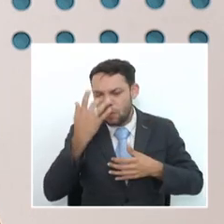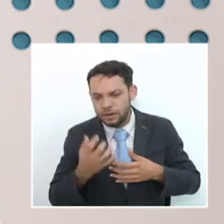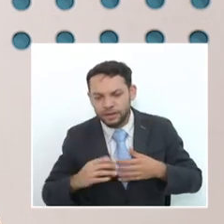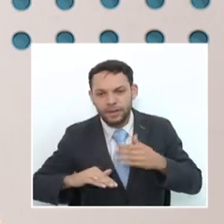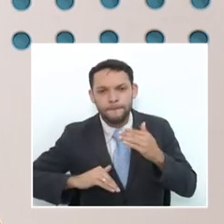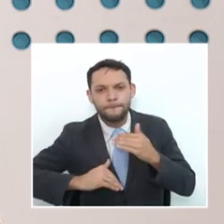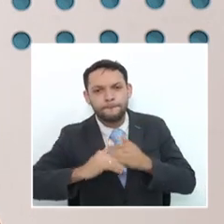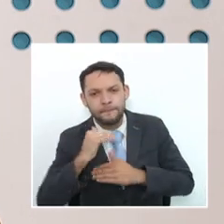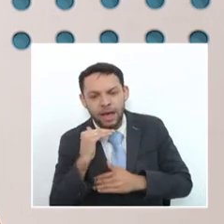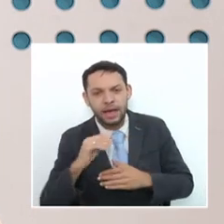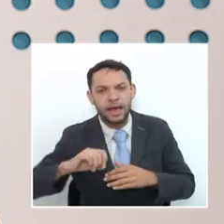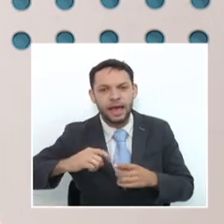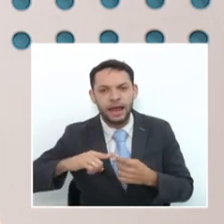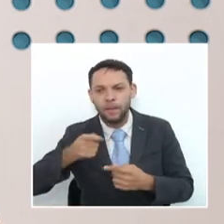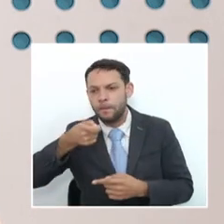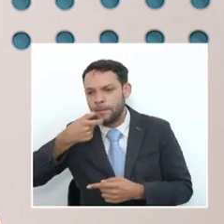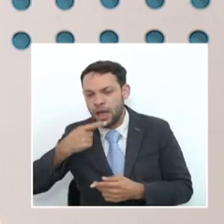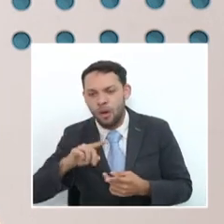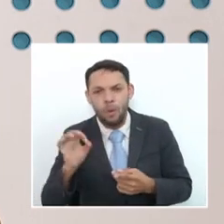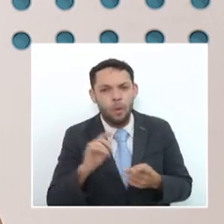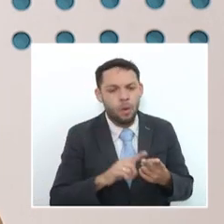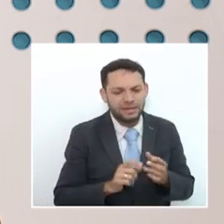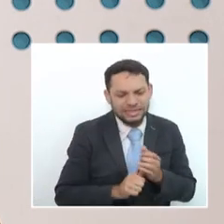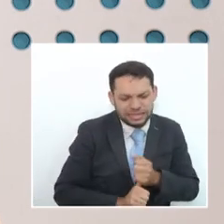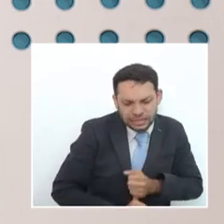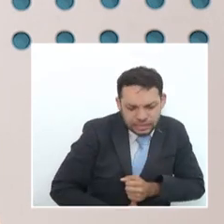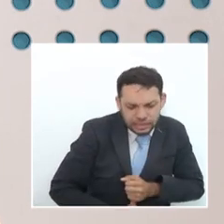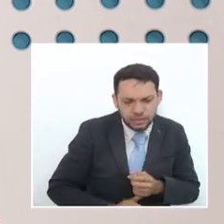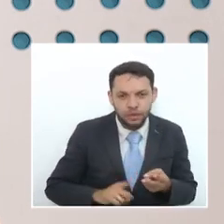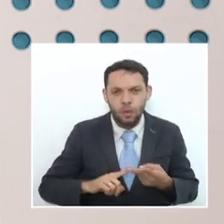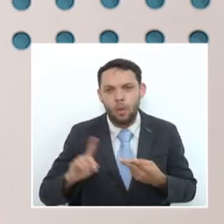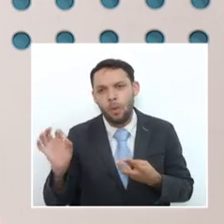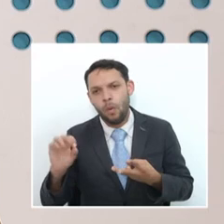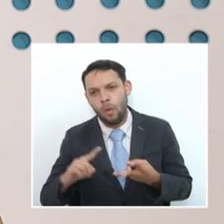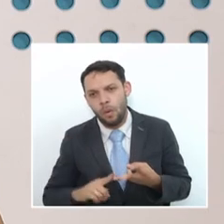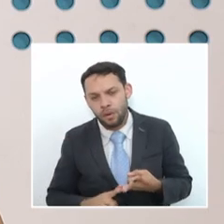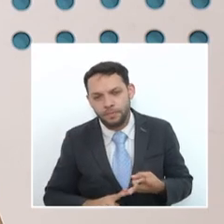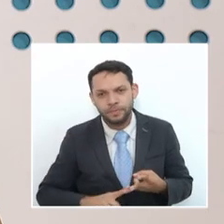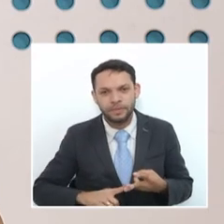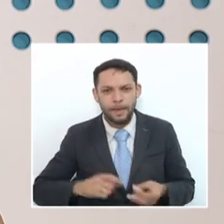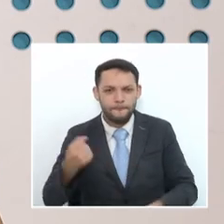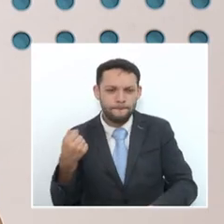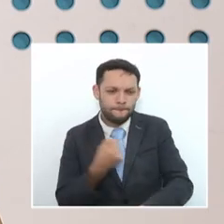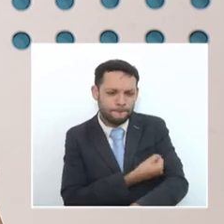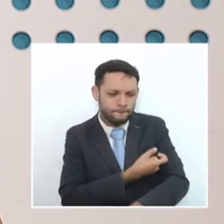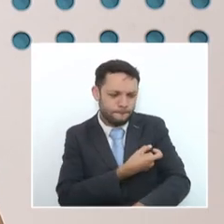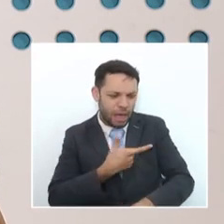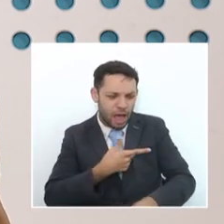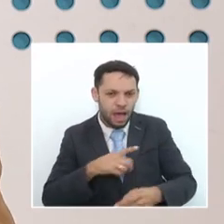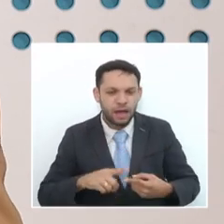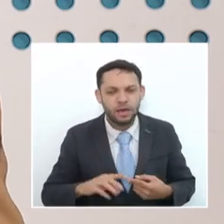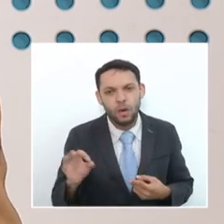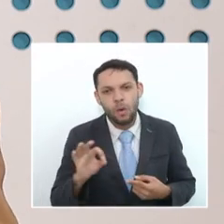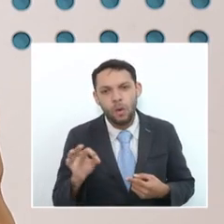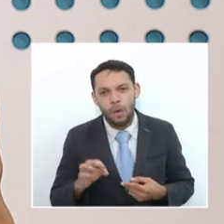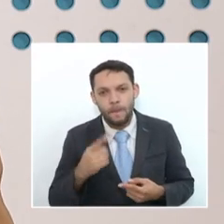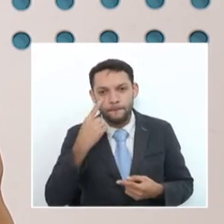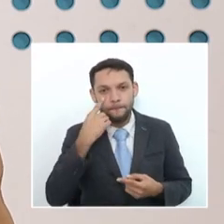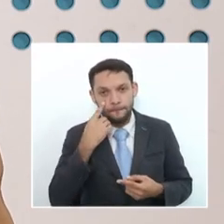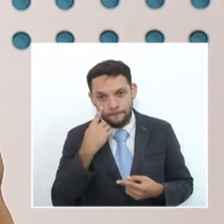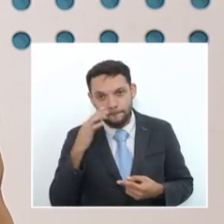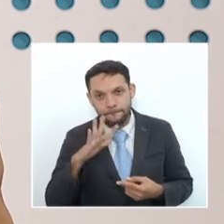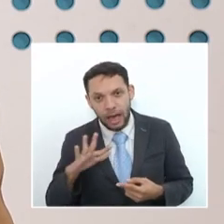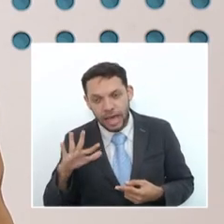por medicamentos, estreñimientos, problemas de traumas, infecciones como hepatitis,